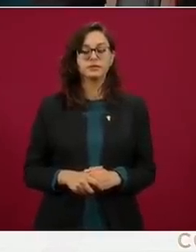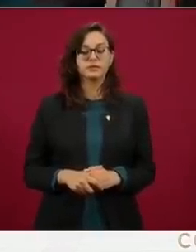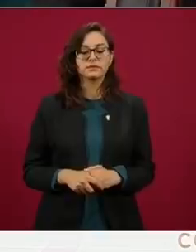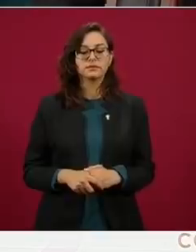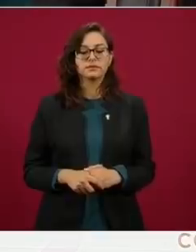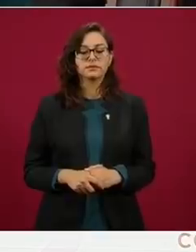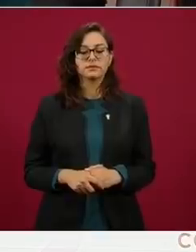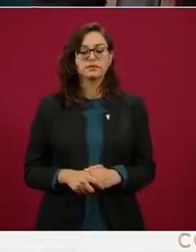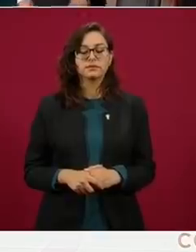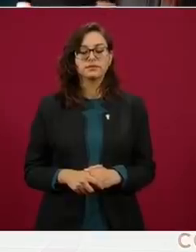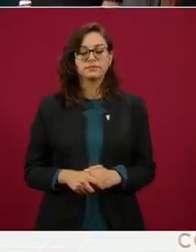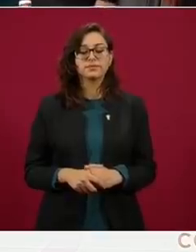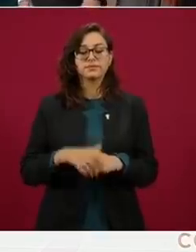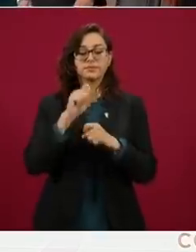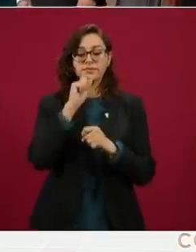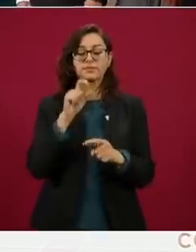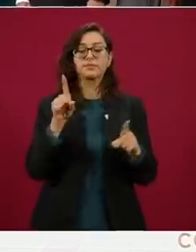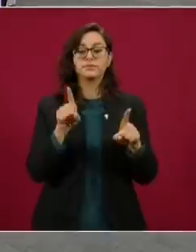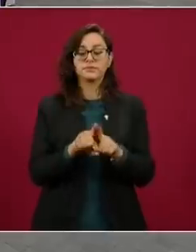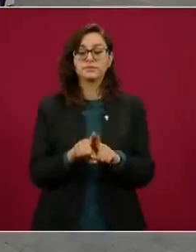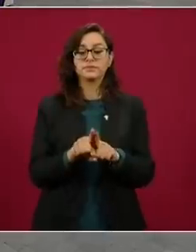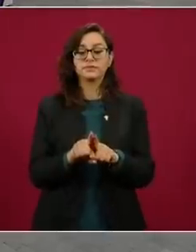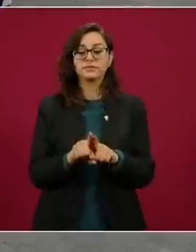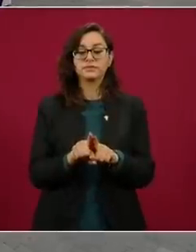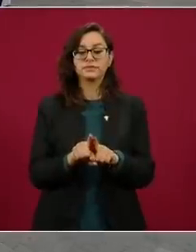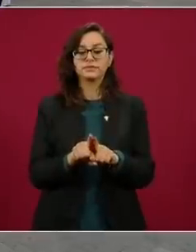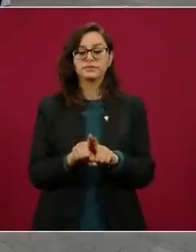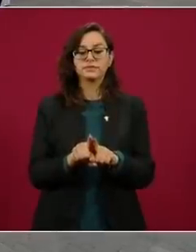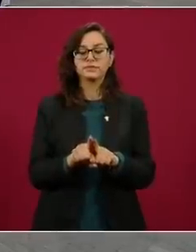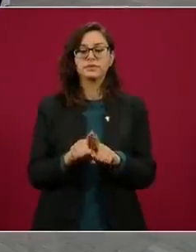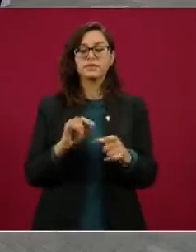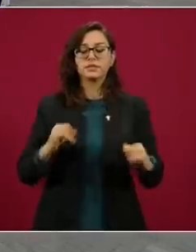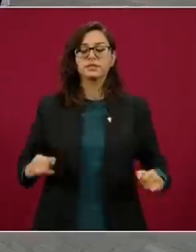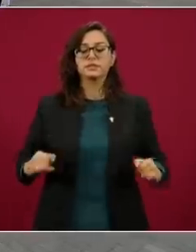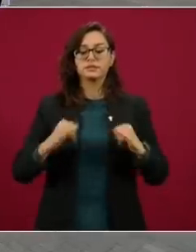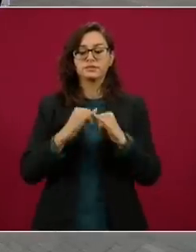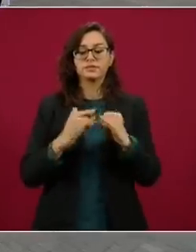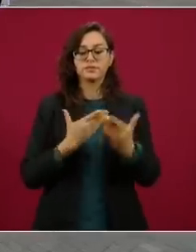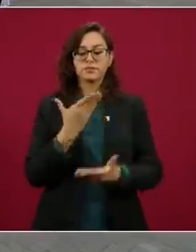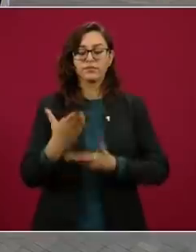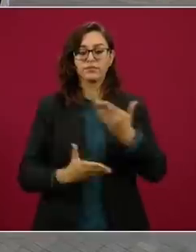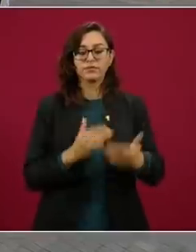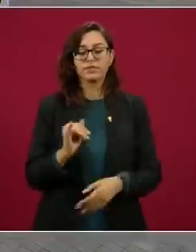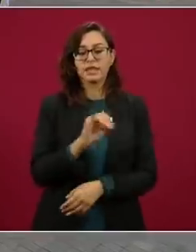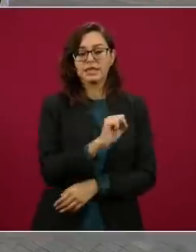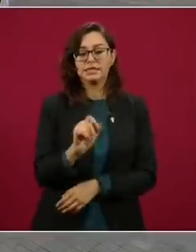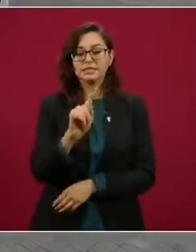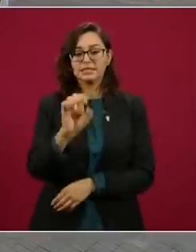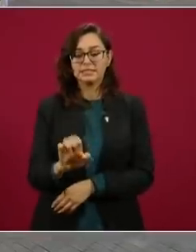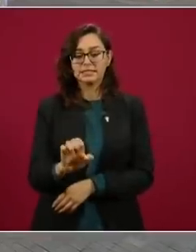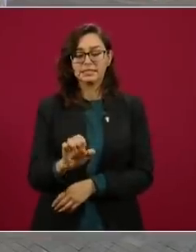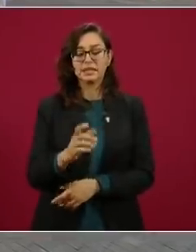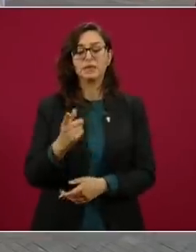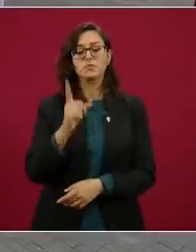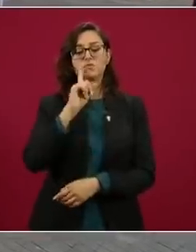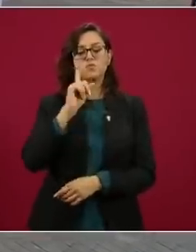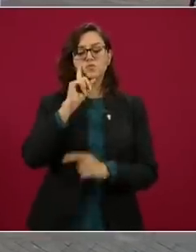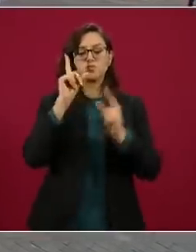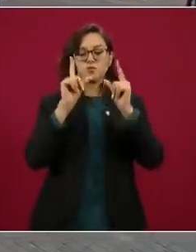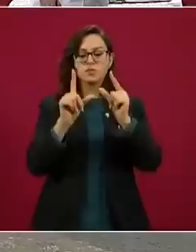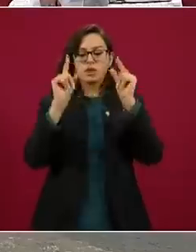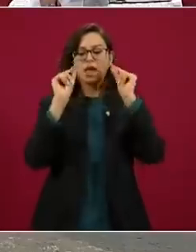es una condecoración del instituto de seguridad y servicios sociales de los trabajadores del estado enfermera